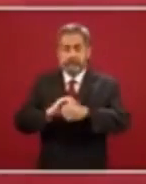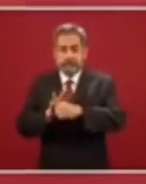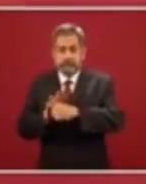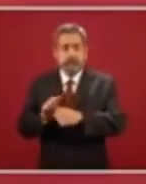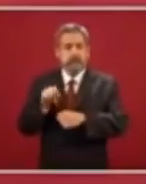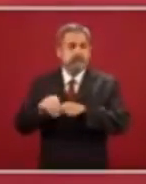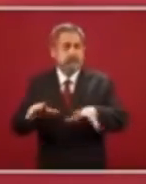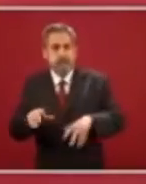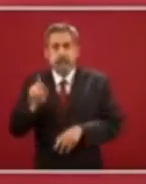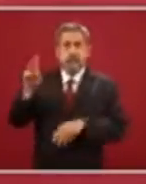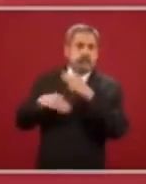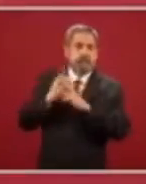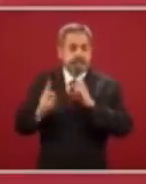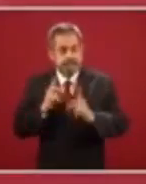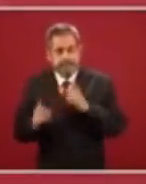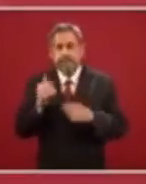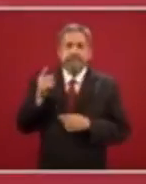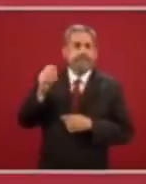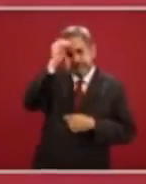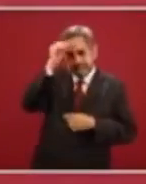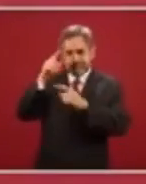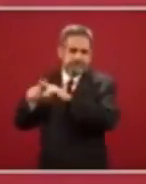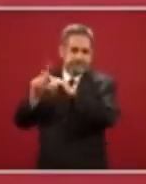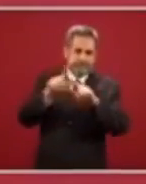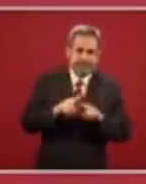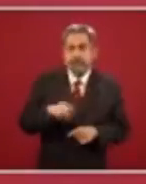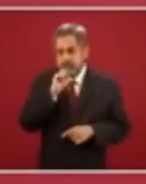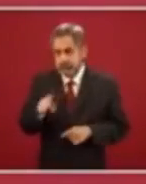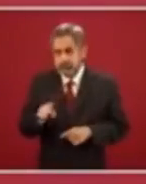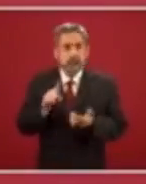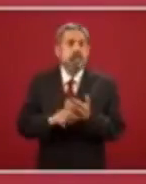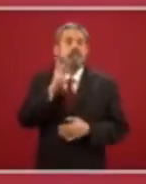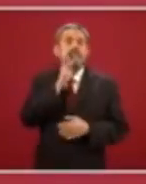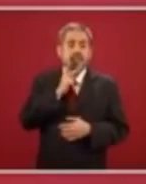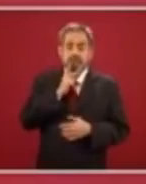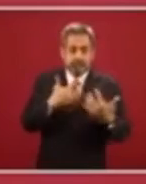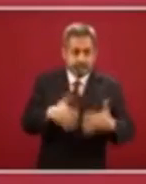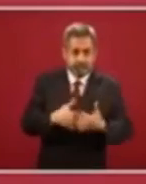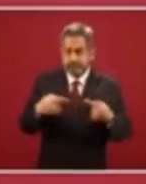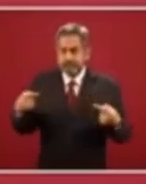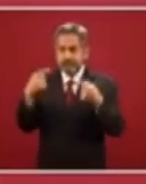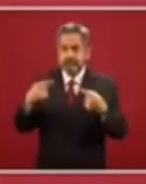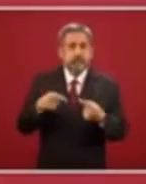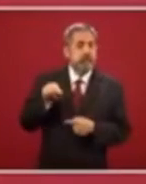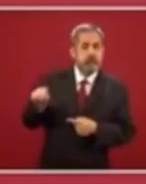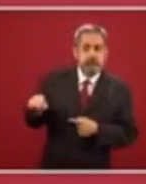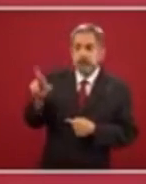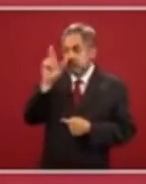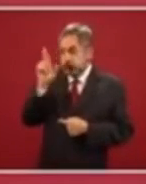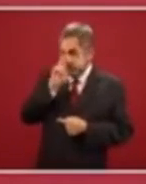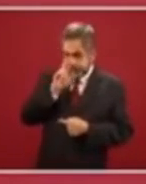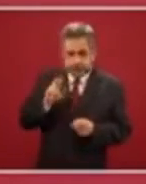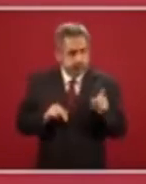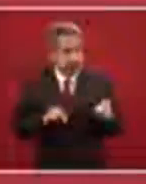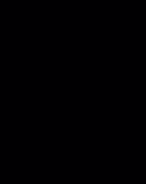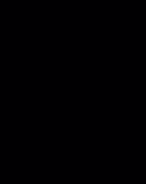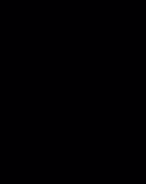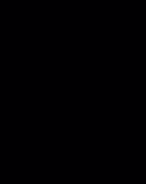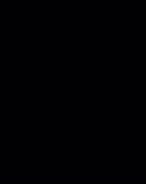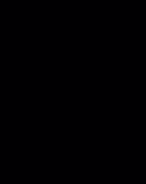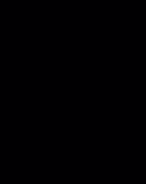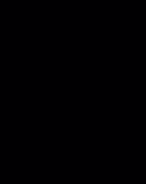diferencias que se están generando por la producción de petróleo entre Rusia y Arabia Saudita.